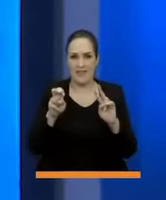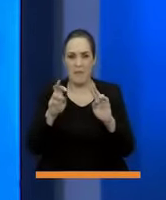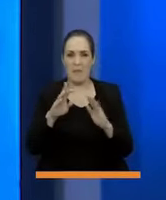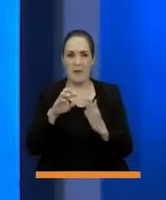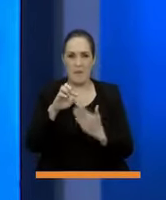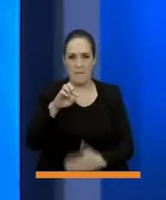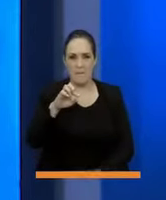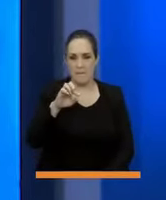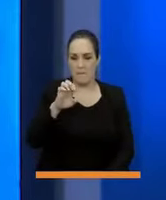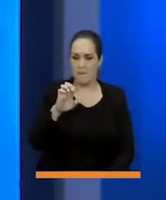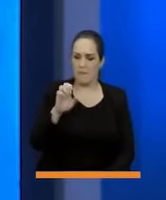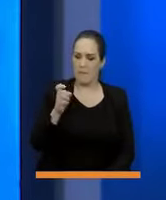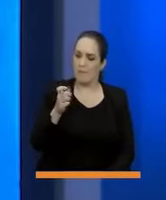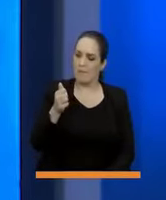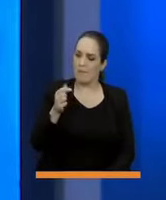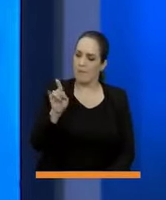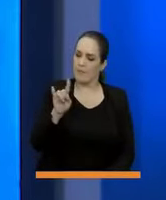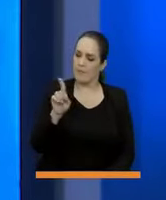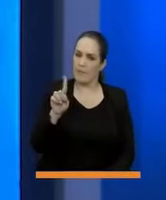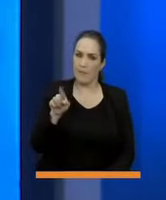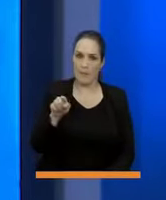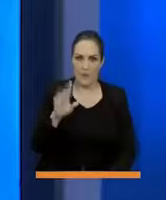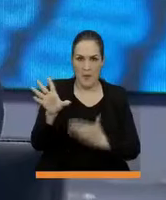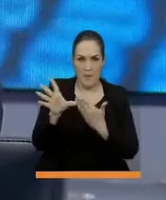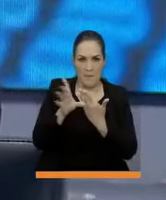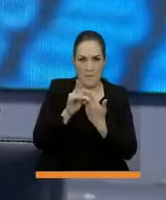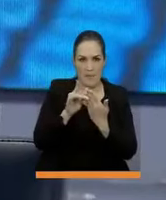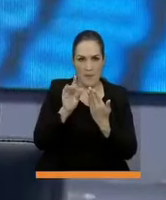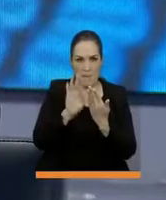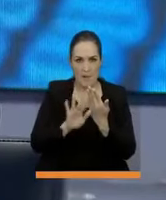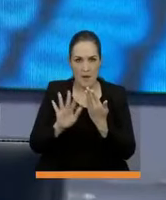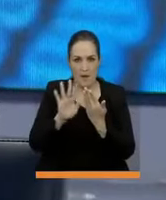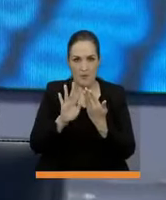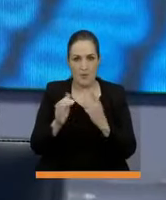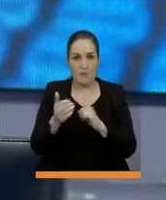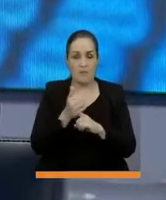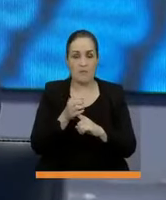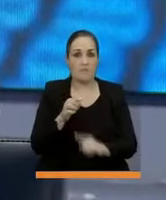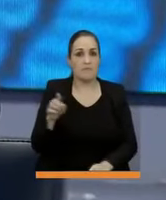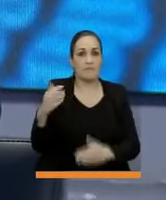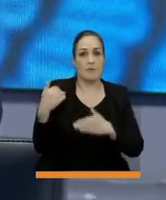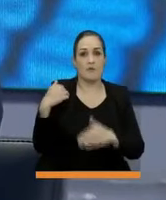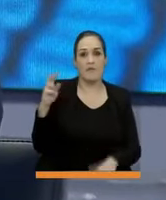alguna información, algún hallazgo? Eso está en manos de la Fiscalía.